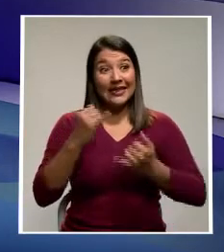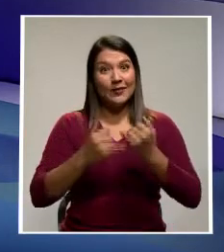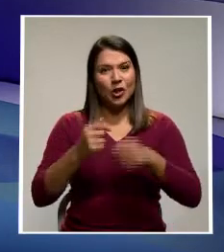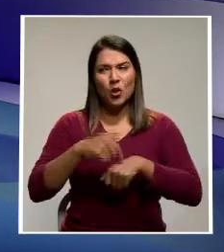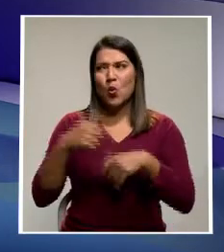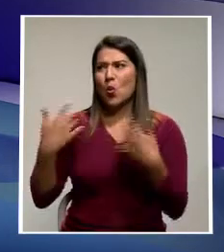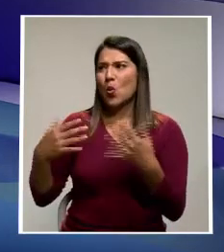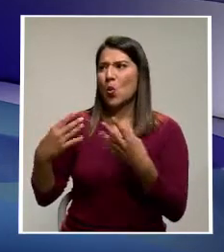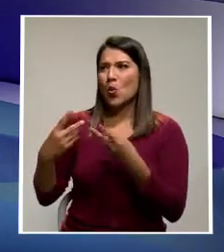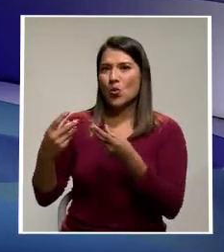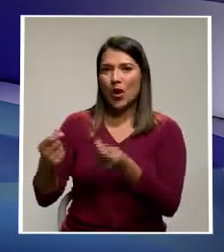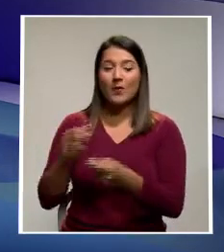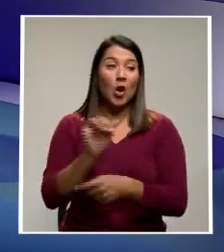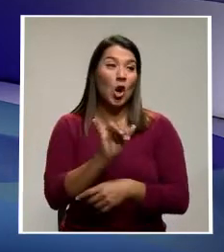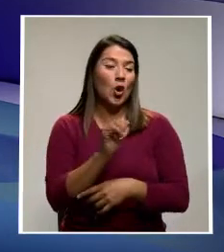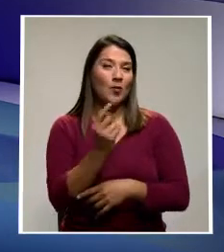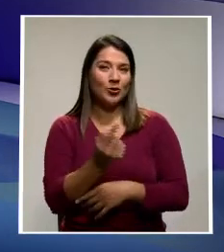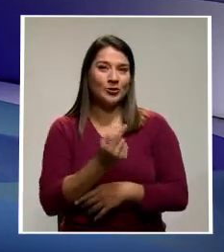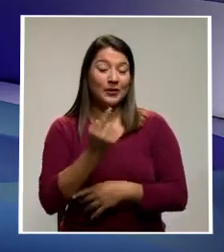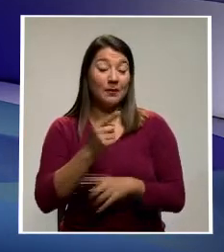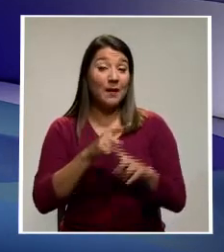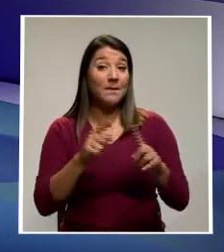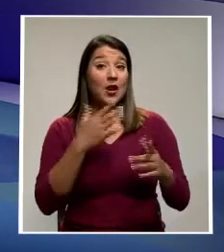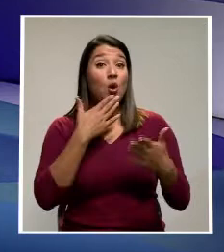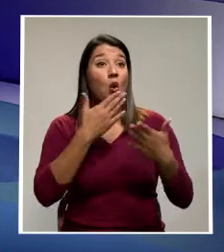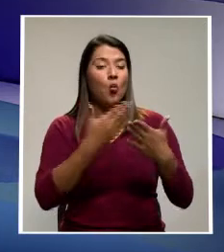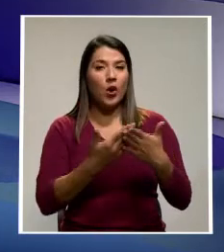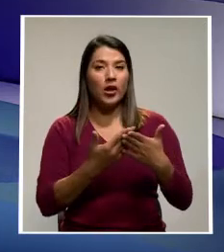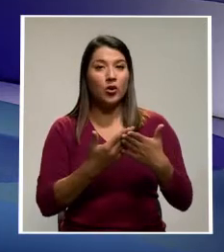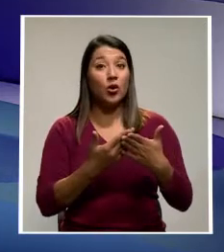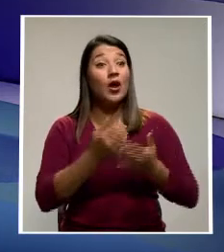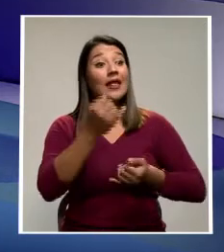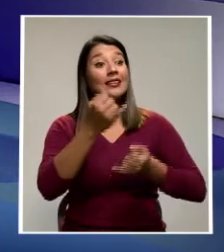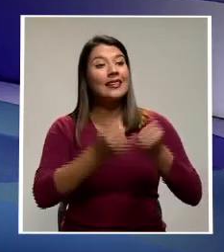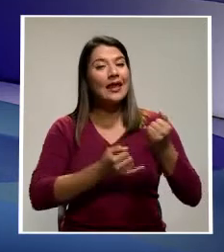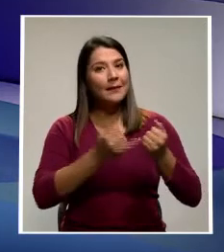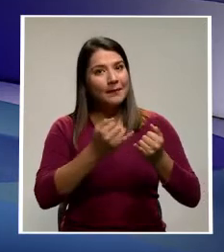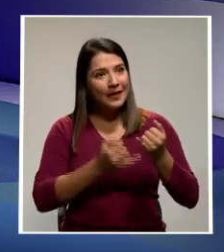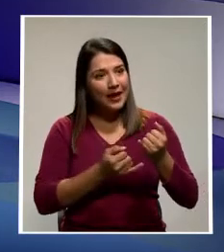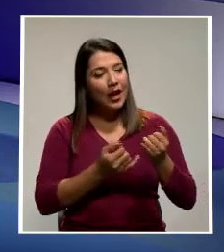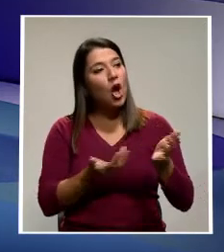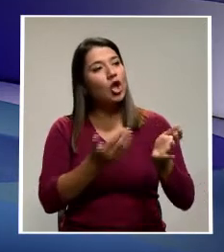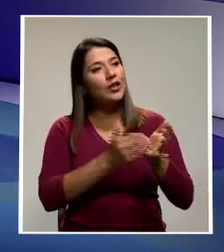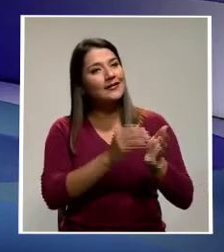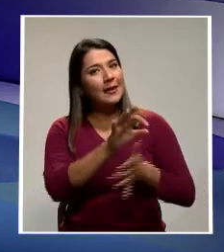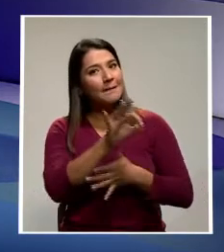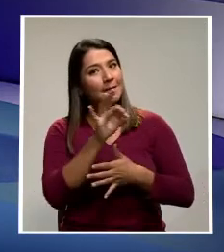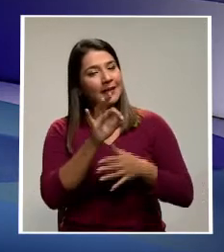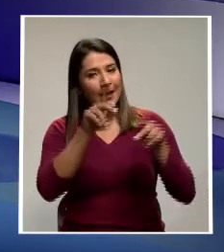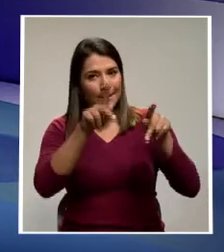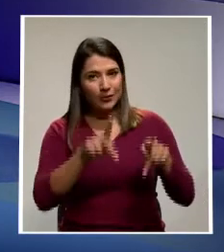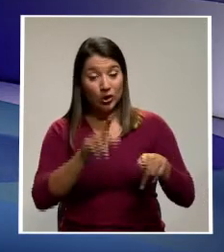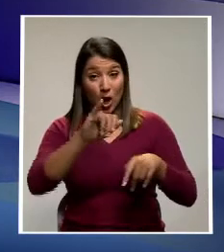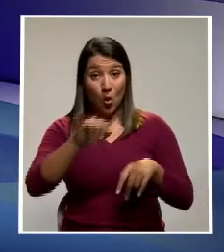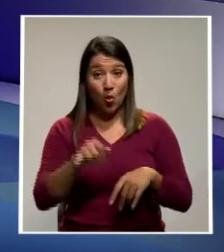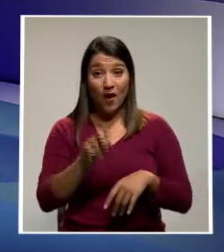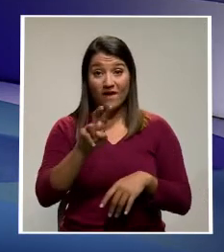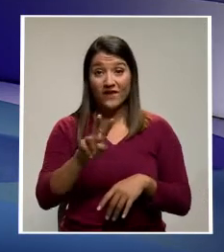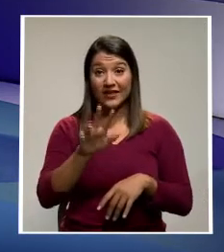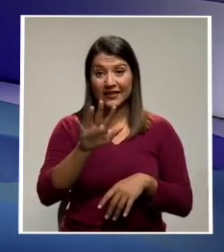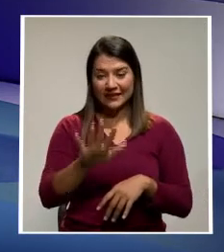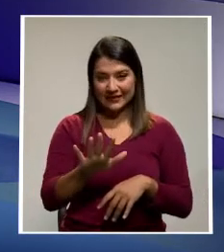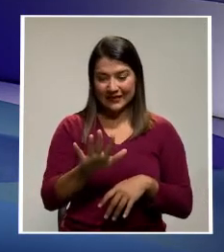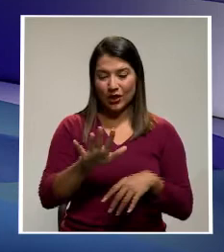tiempo rapidísimo como siempre. Pero bueno, nada, terminar de invitar nuevamente. Jueves 25